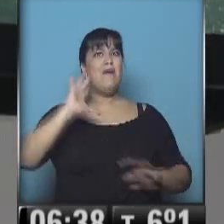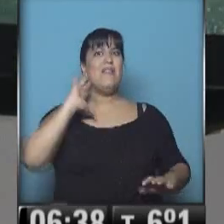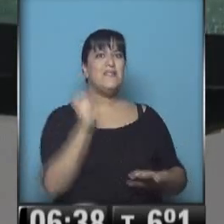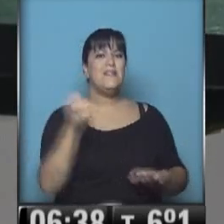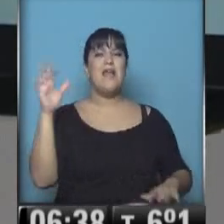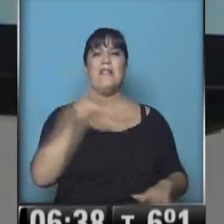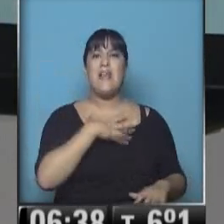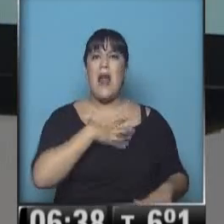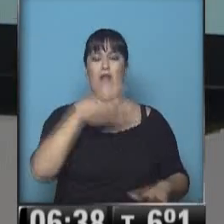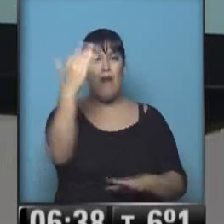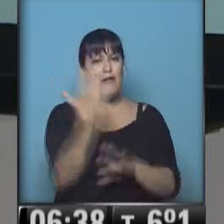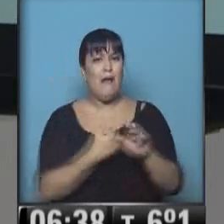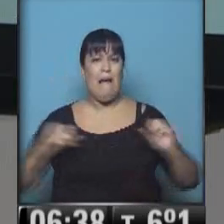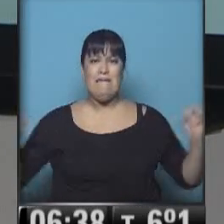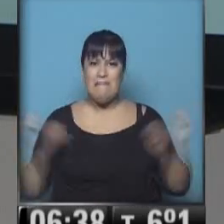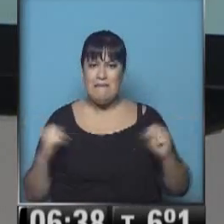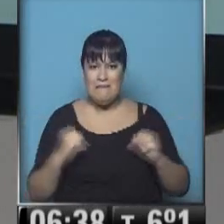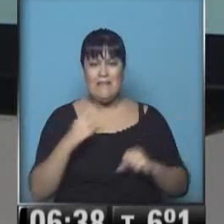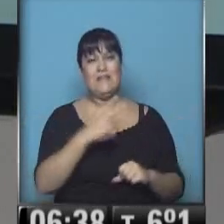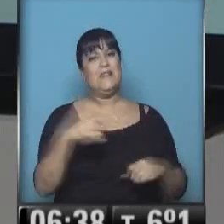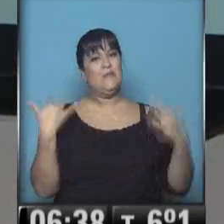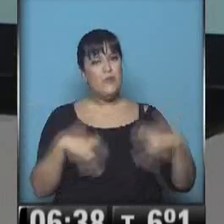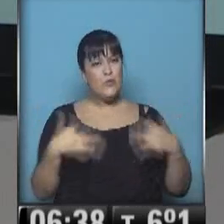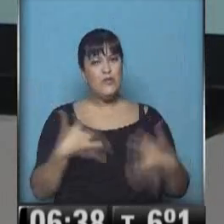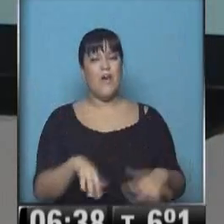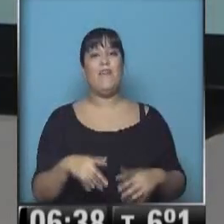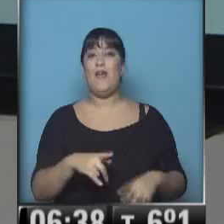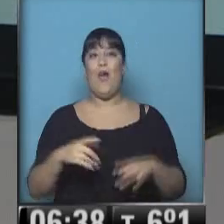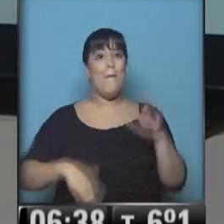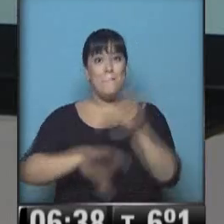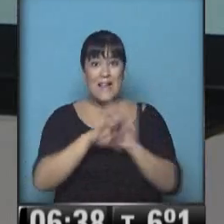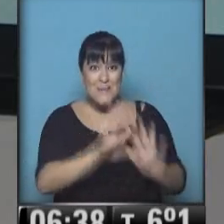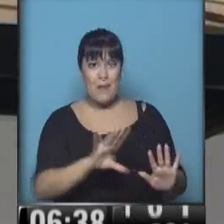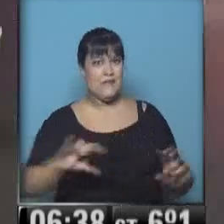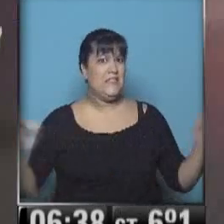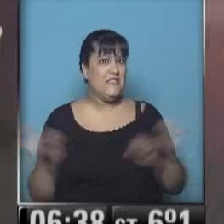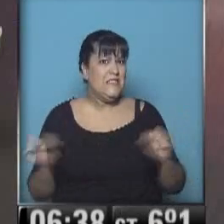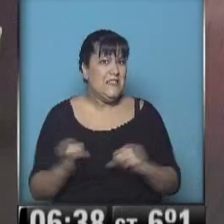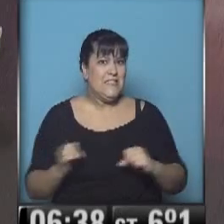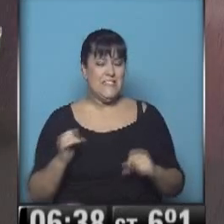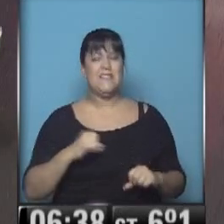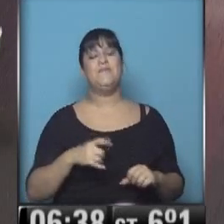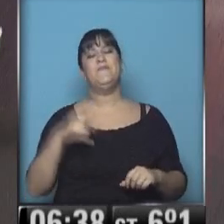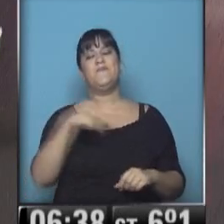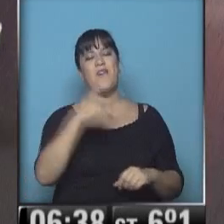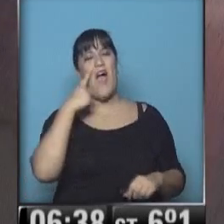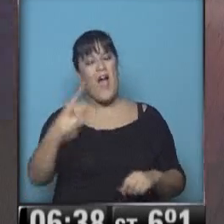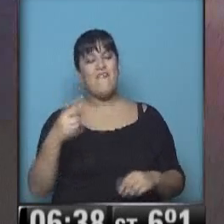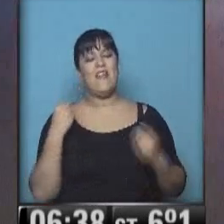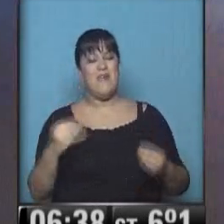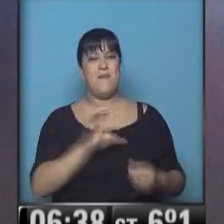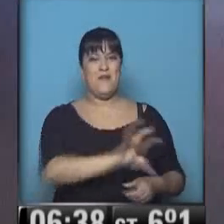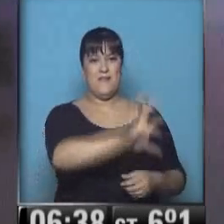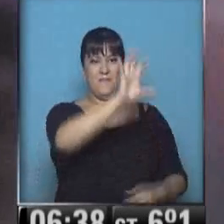¿eh? ¡Qué frío! ¡Ay, ay, ay! Con esa máxima me congelo. Nos vamos a ver qué pasa en el norte de la